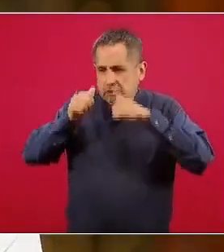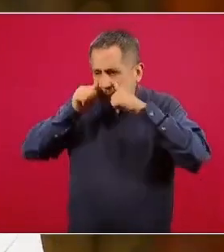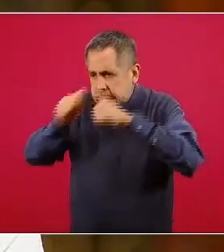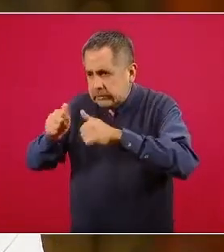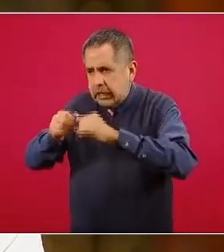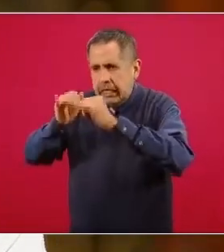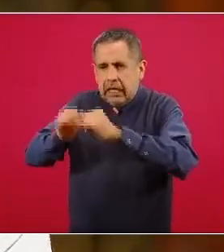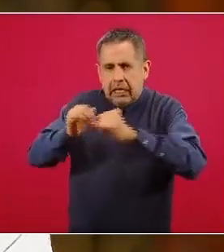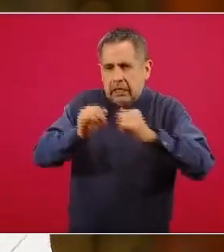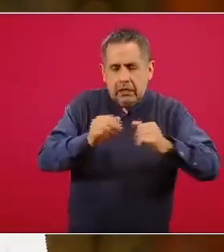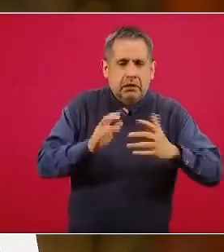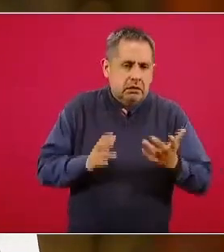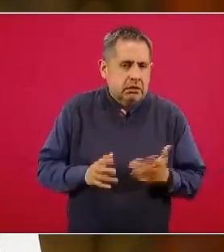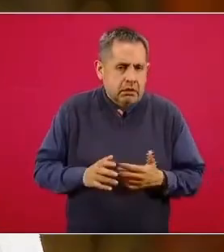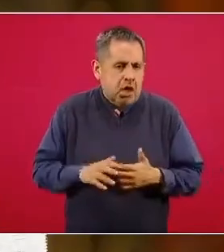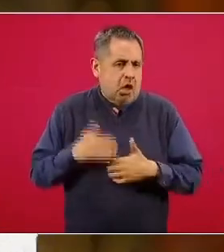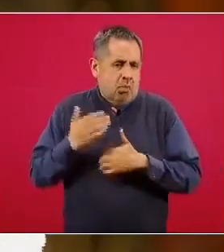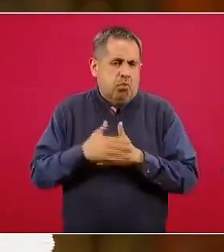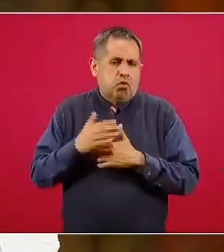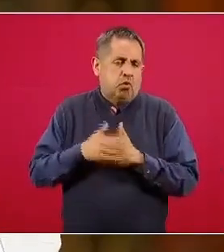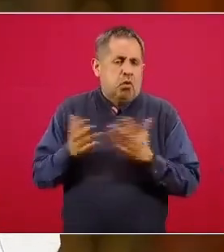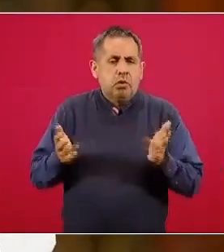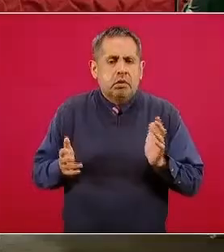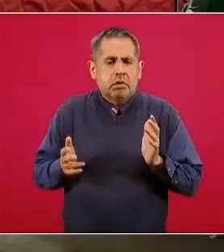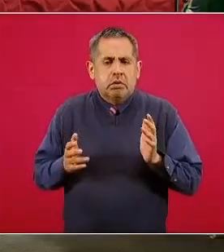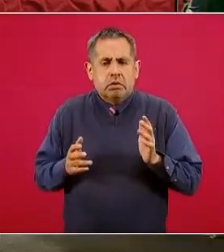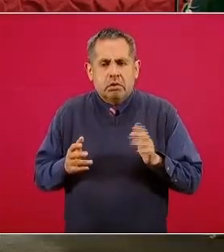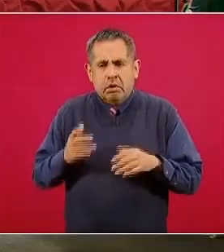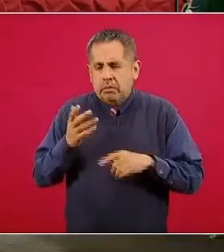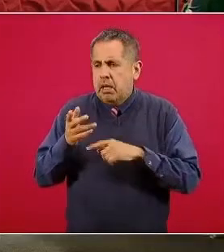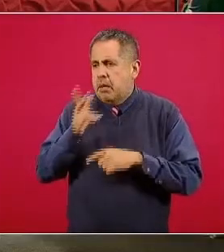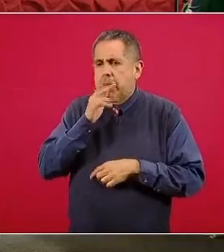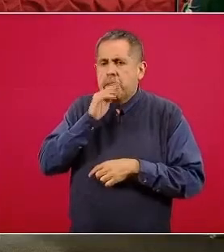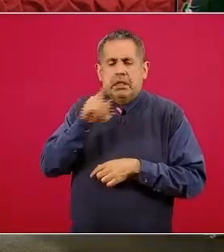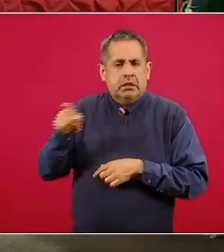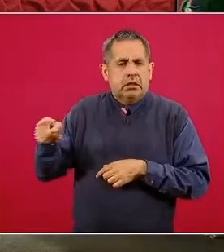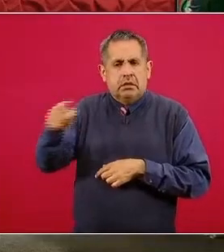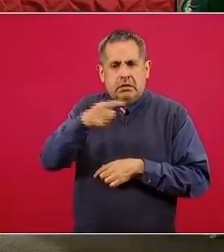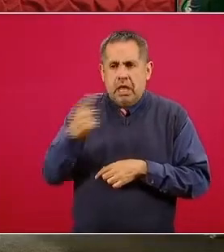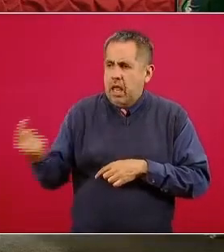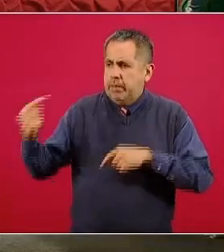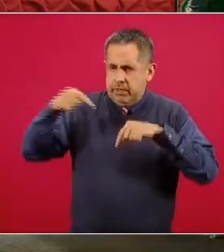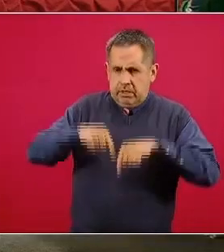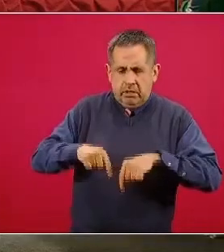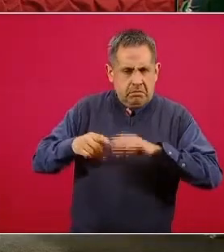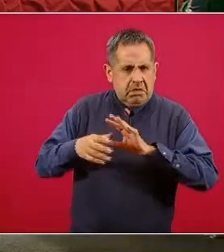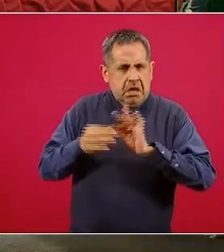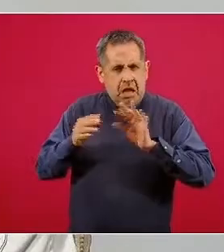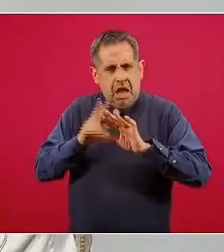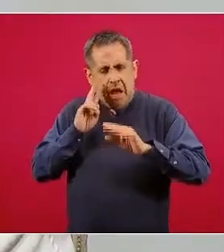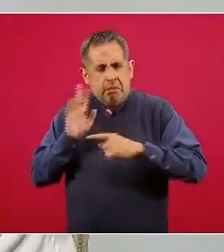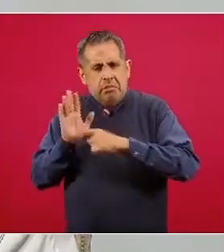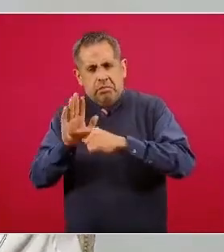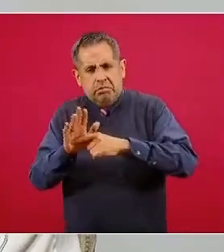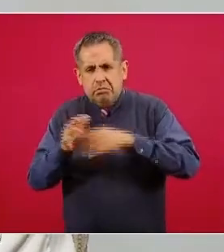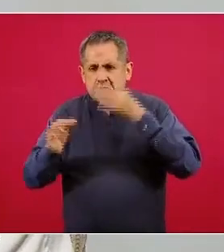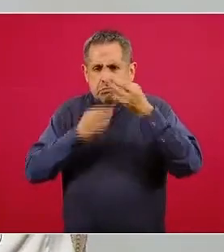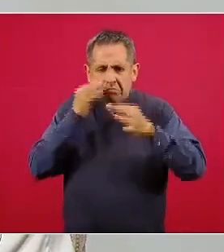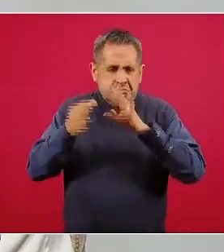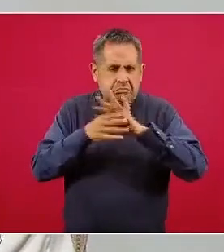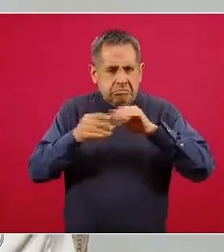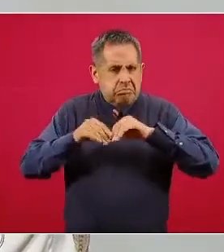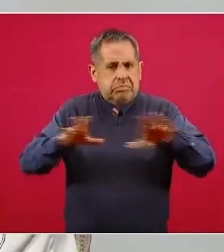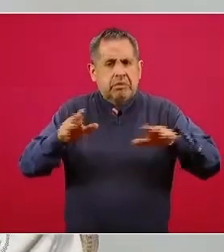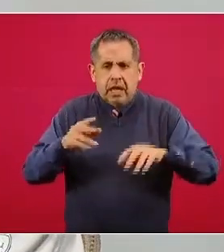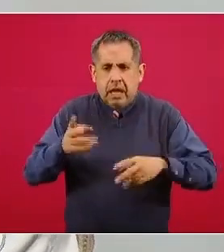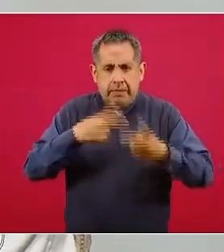ahí. Pronto vamos a plantearle a los propios padres, poder invitar incluso a medios de comunicación si